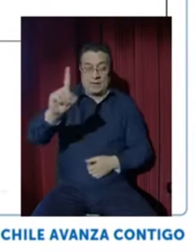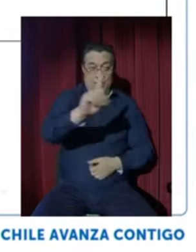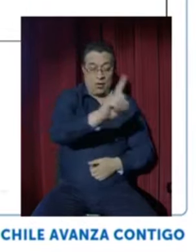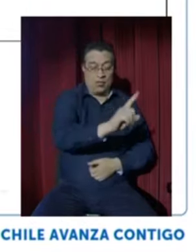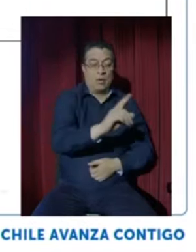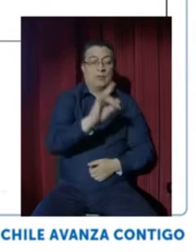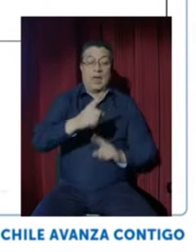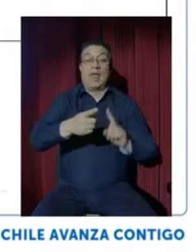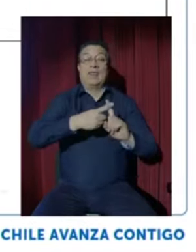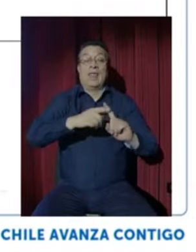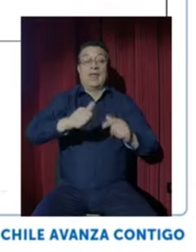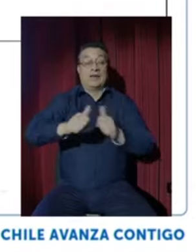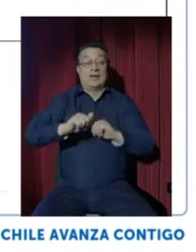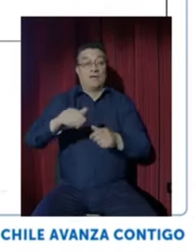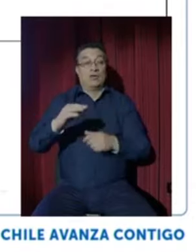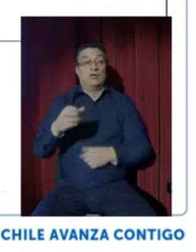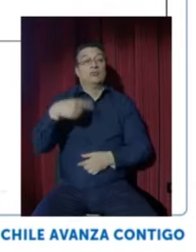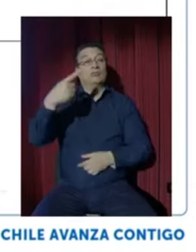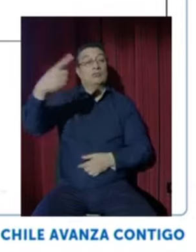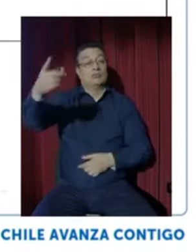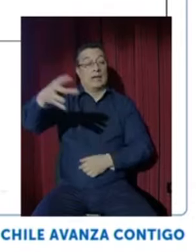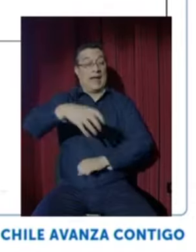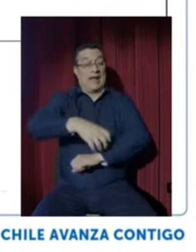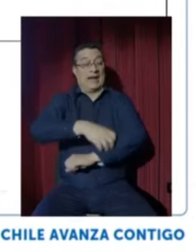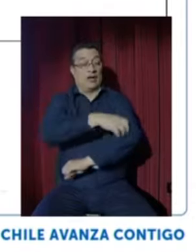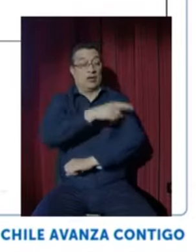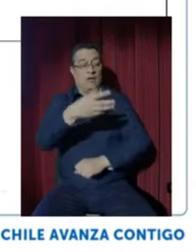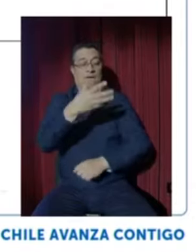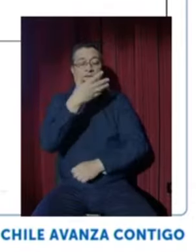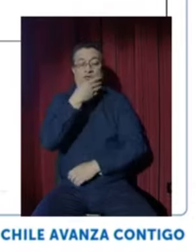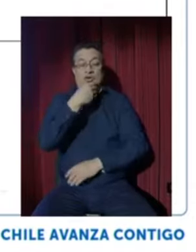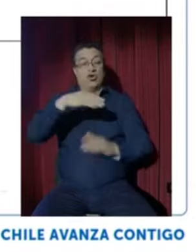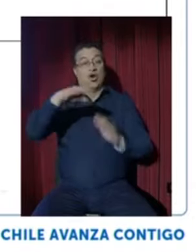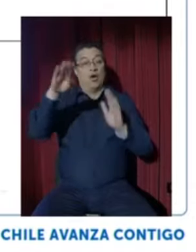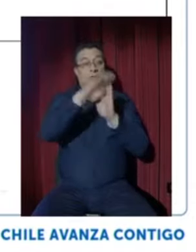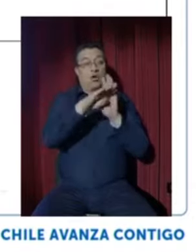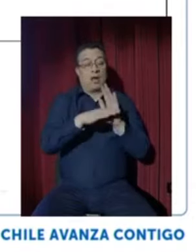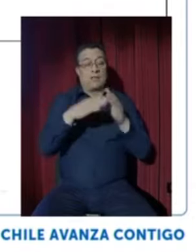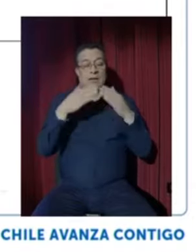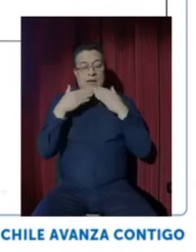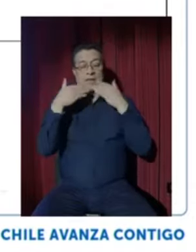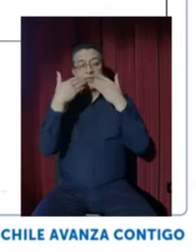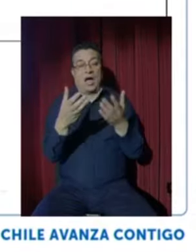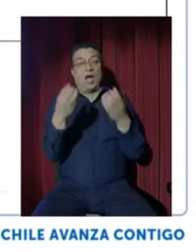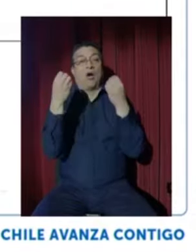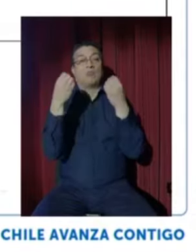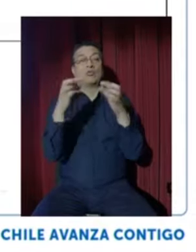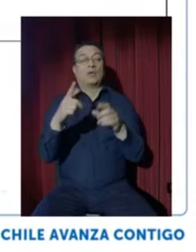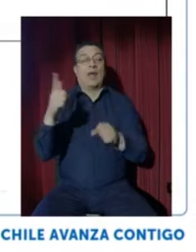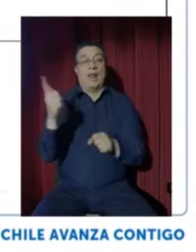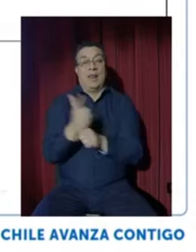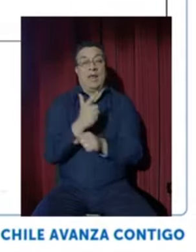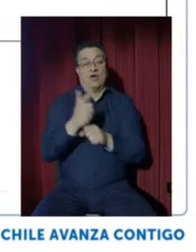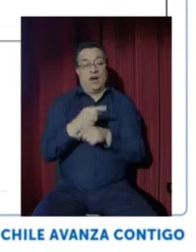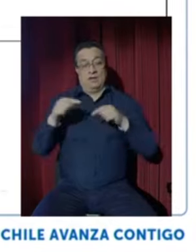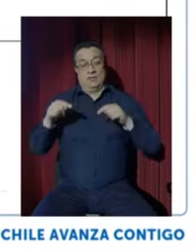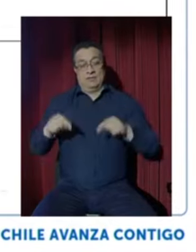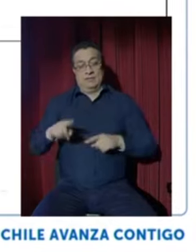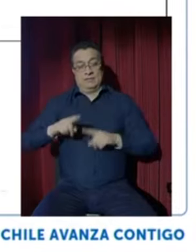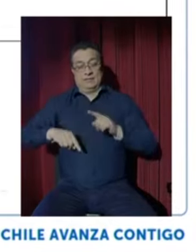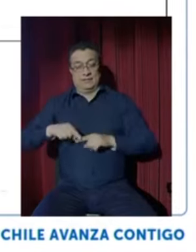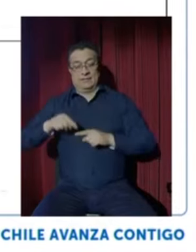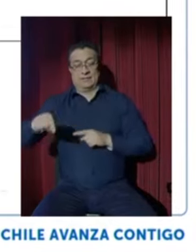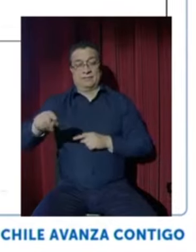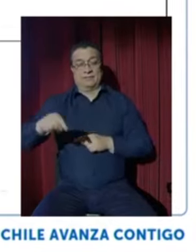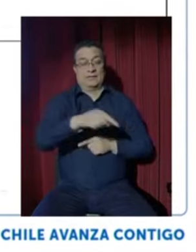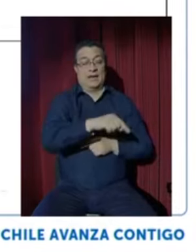desafío también para las nuevas regiones porque este es un maravilloso programa que entrega oportunidades laborales en el territorio que va